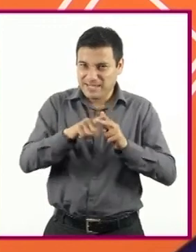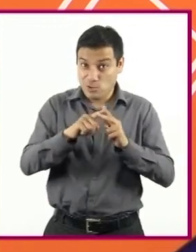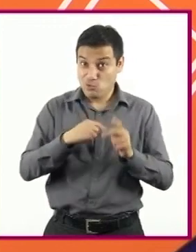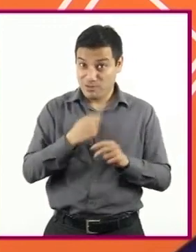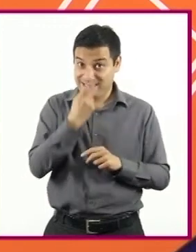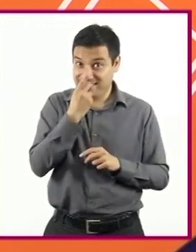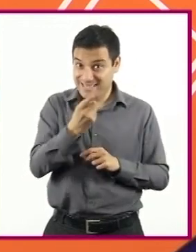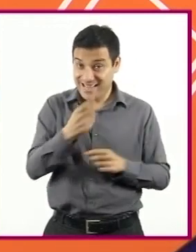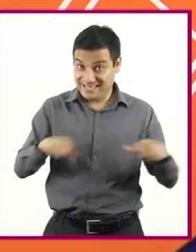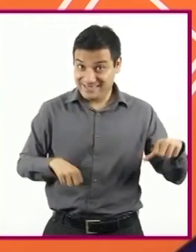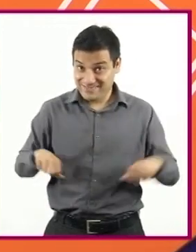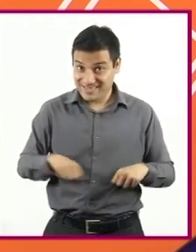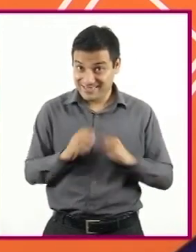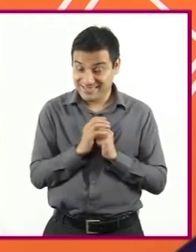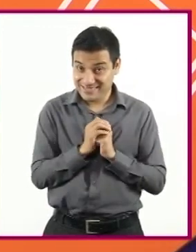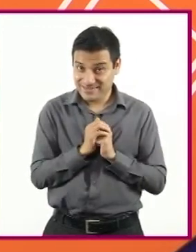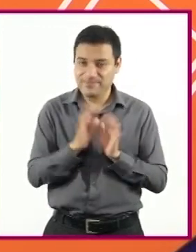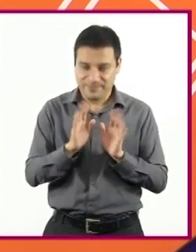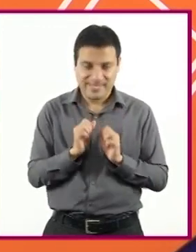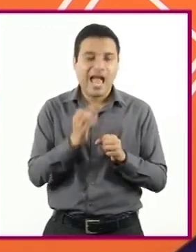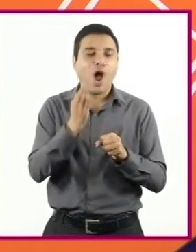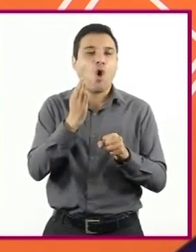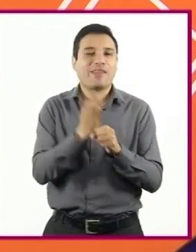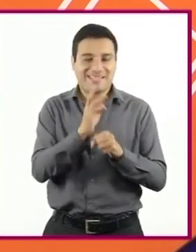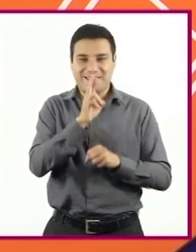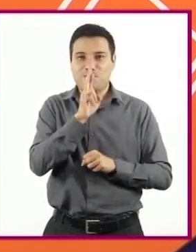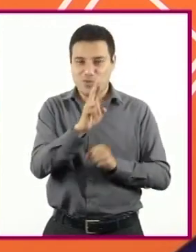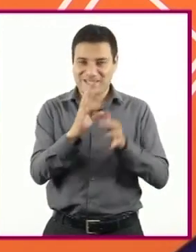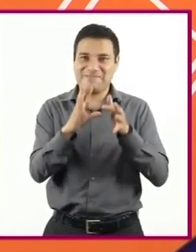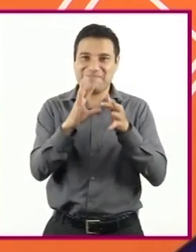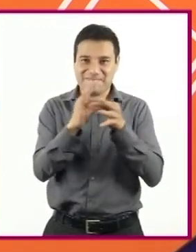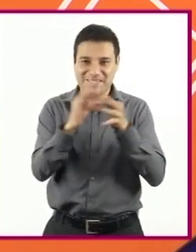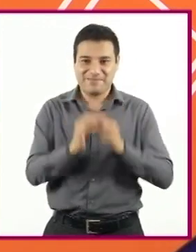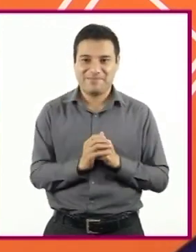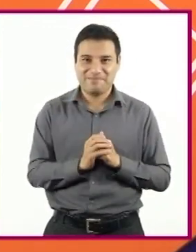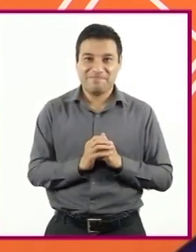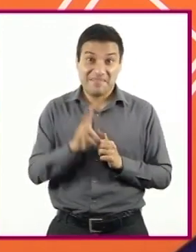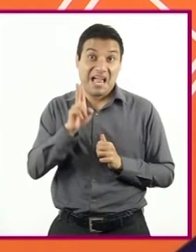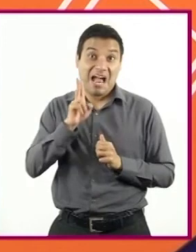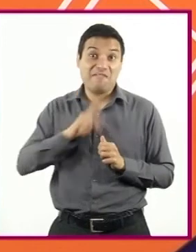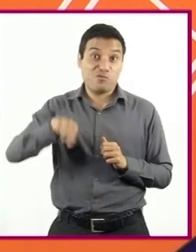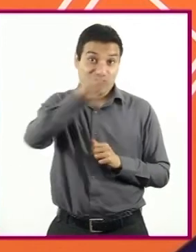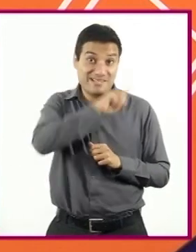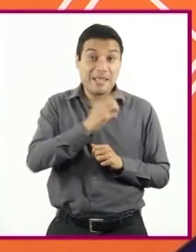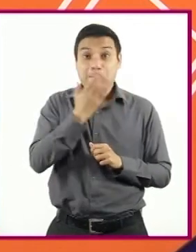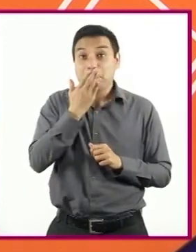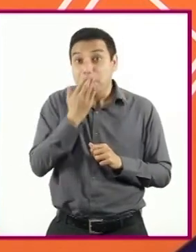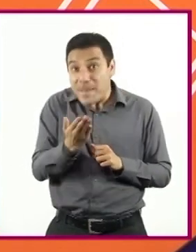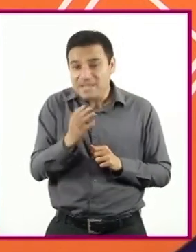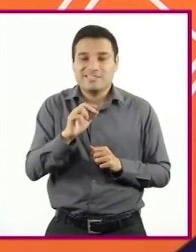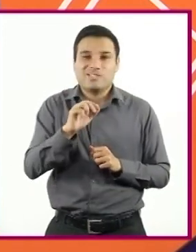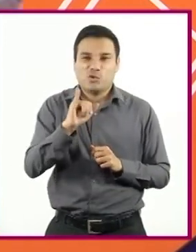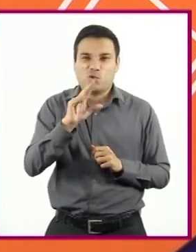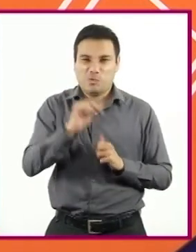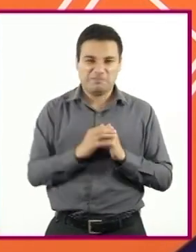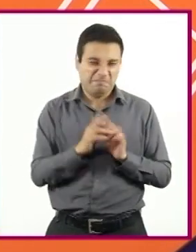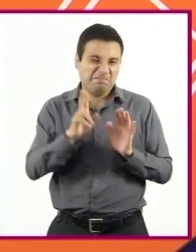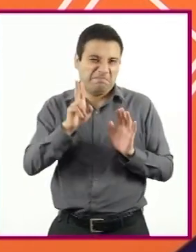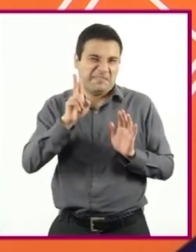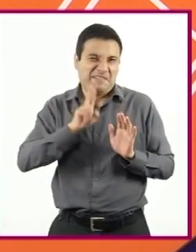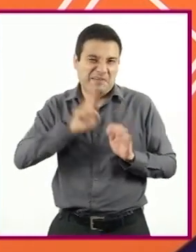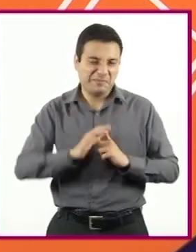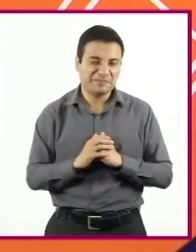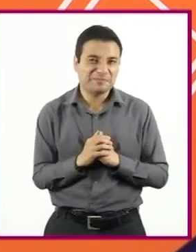reto? Entonces es tiempo de darles las respuestas y verificar si ustedes en casa pudieron completar correctamente la